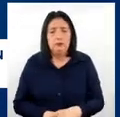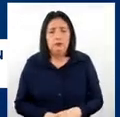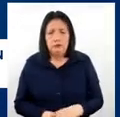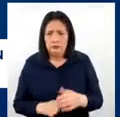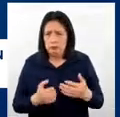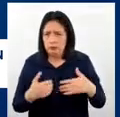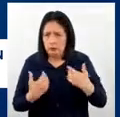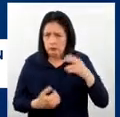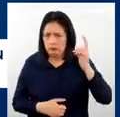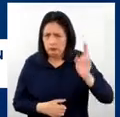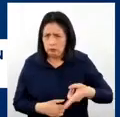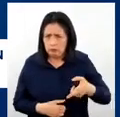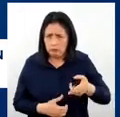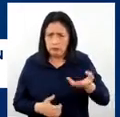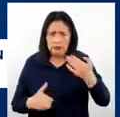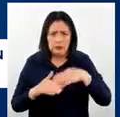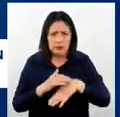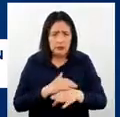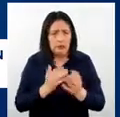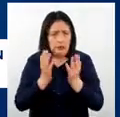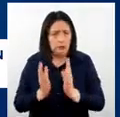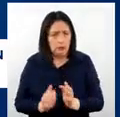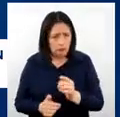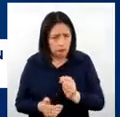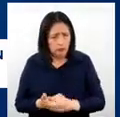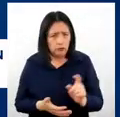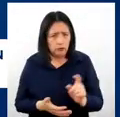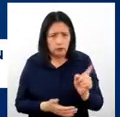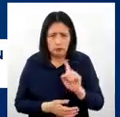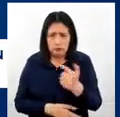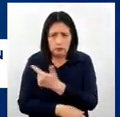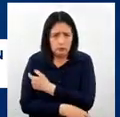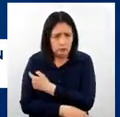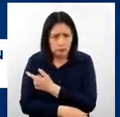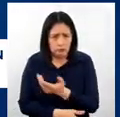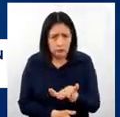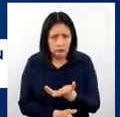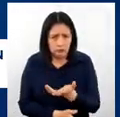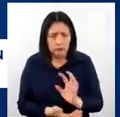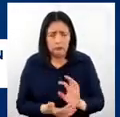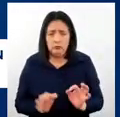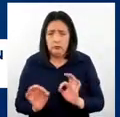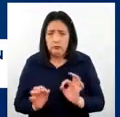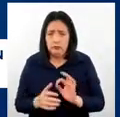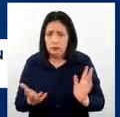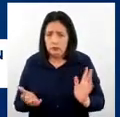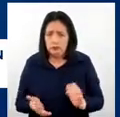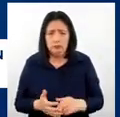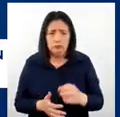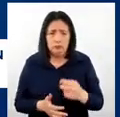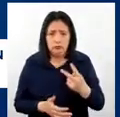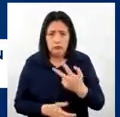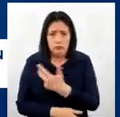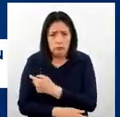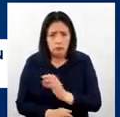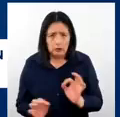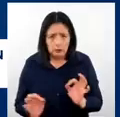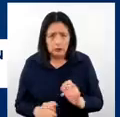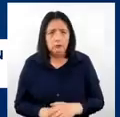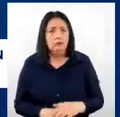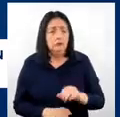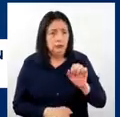¿Pueden prohibir el ingreso a los estudiantes que no han sido vacunados, que no han recibido sus dosis?